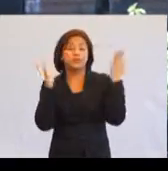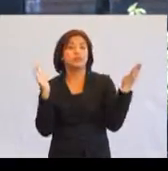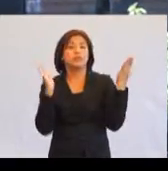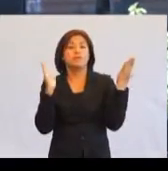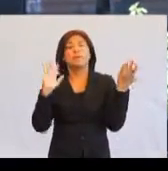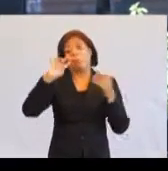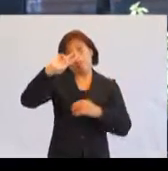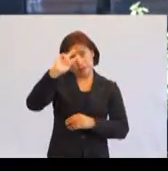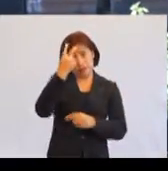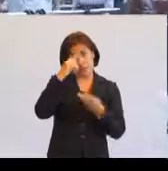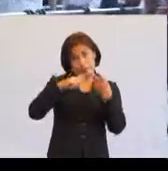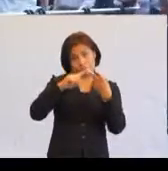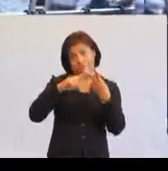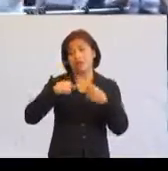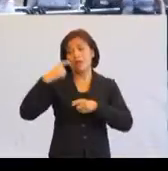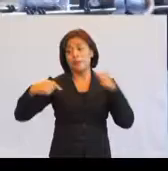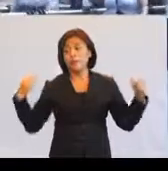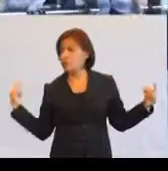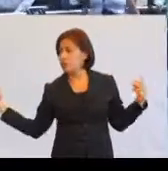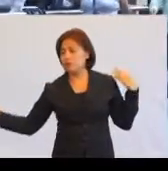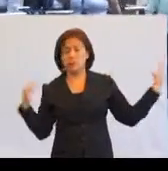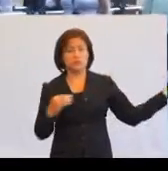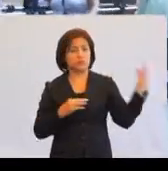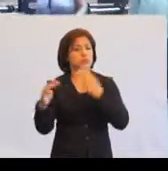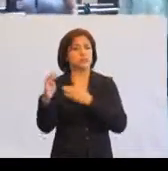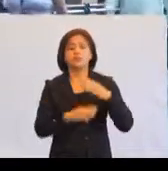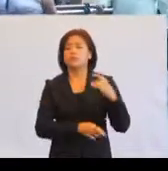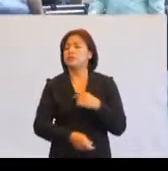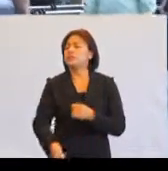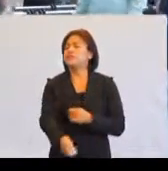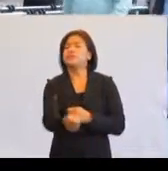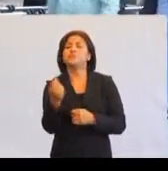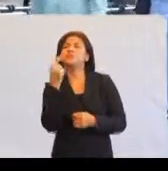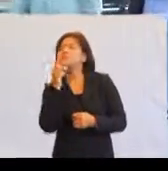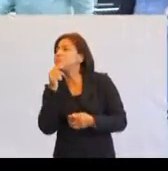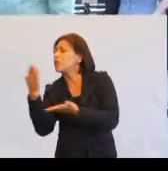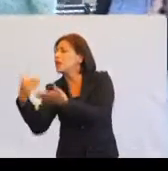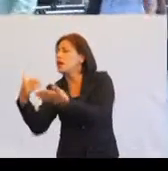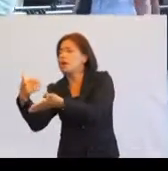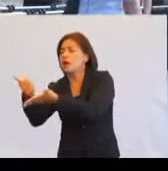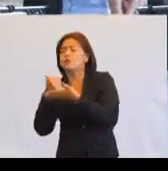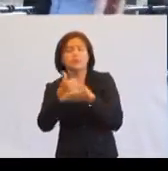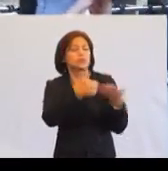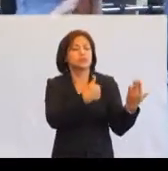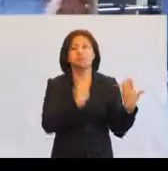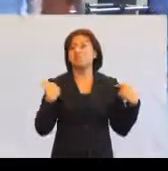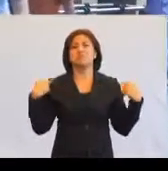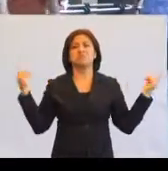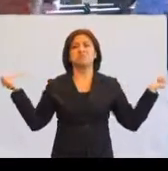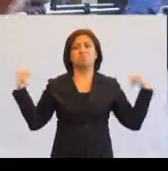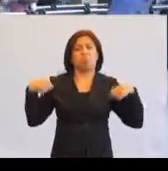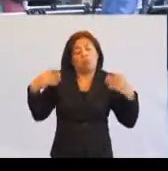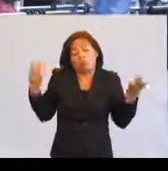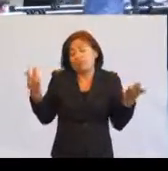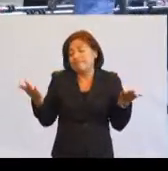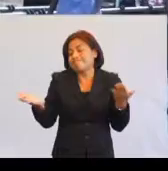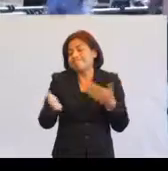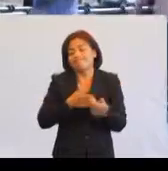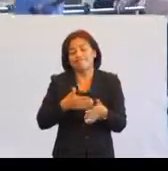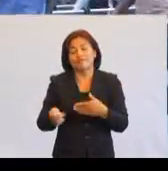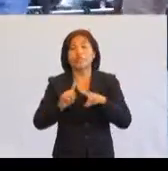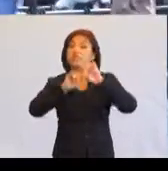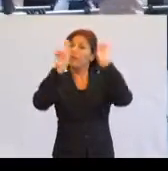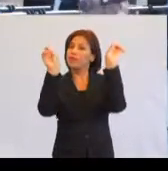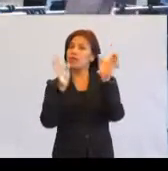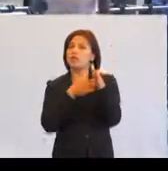Segundo, a veces las personas que están a mi alrededor, tengo poca ayuda de la gente que está a mi alrededor. En cambio,